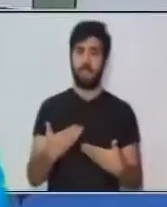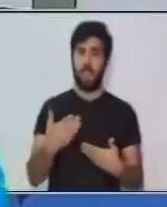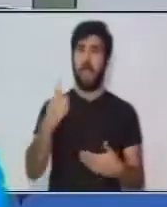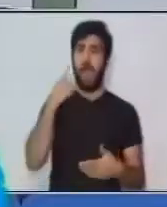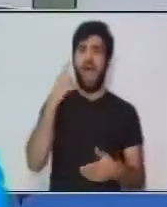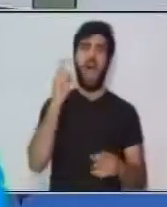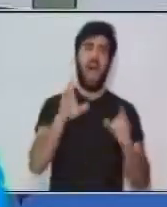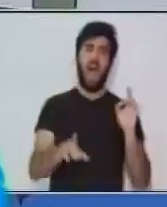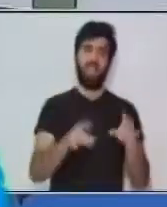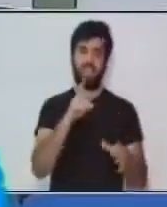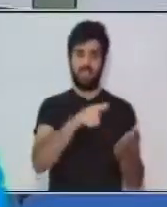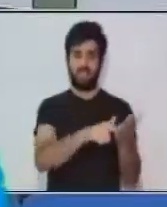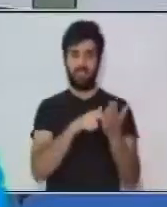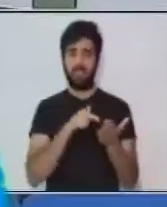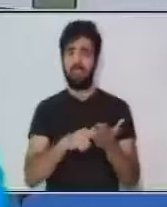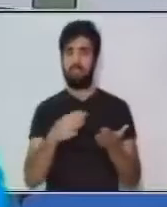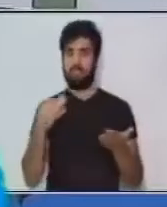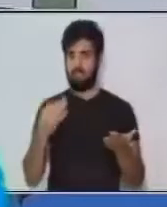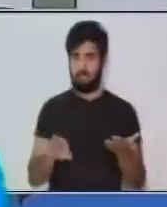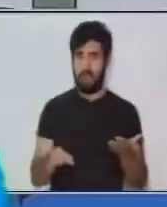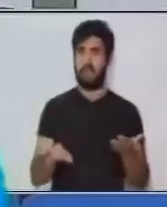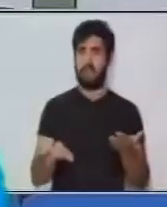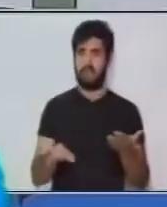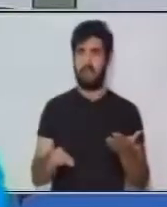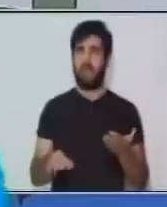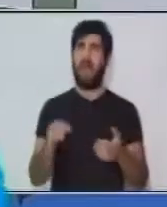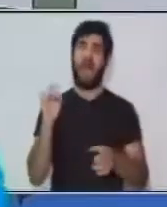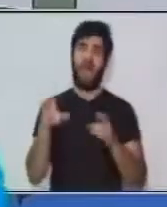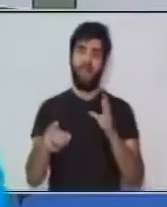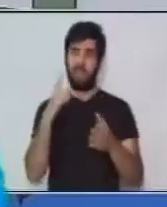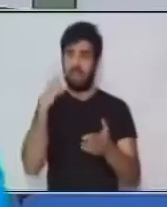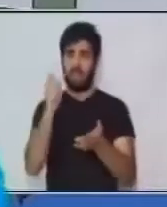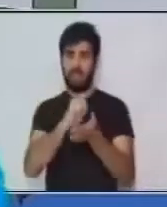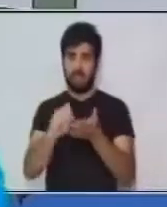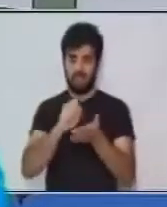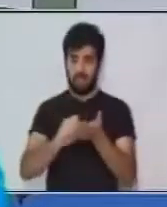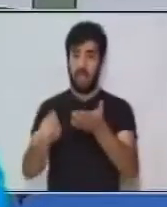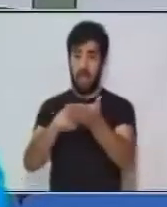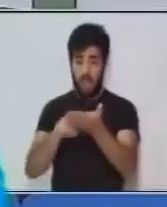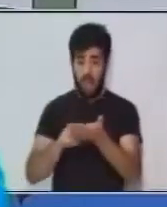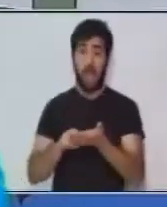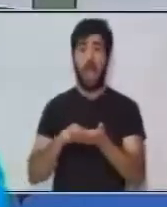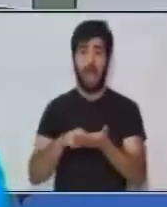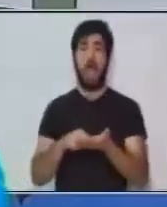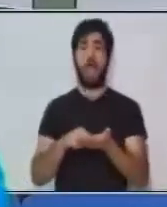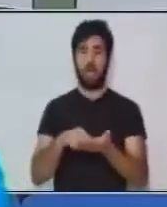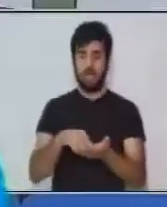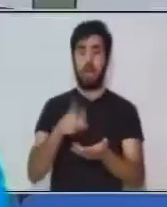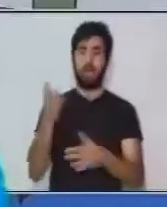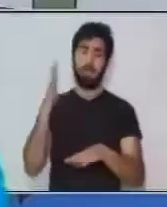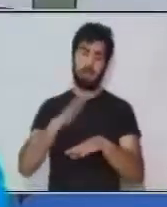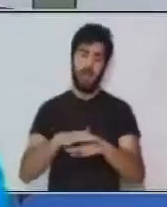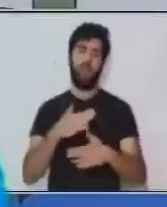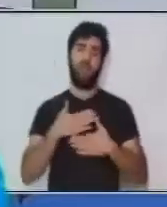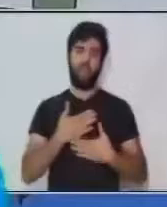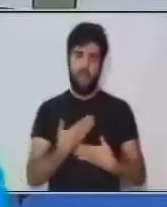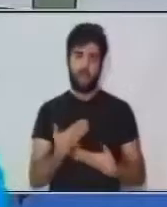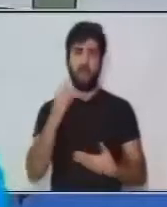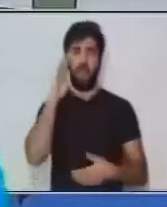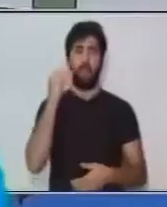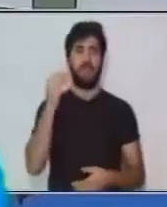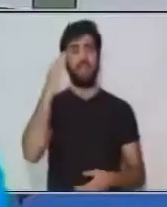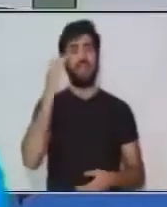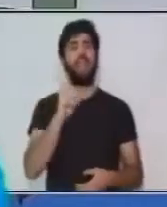fuentes escritas son también las más confiables, porque sabemos que son de diferentes tipos de organizaciones las que lo publican, y